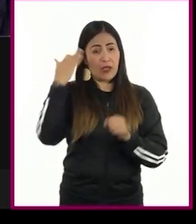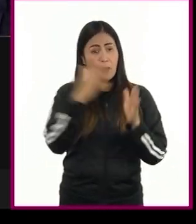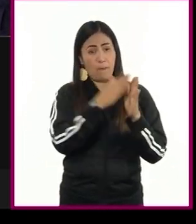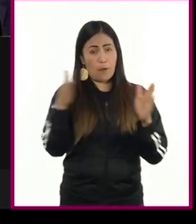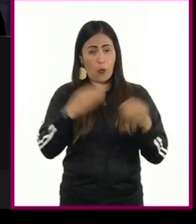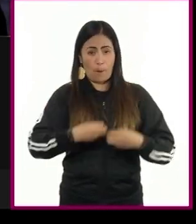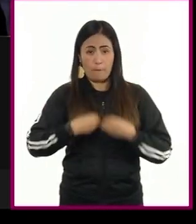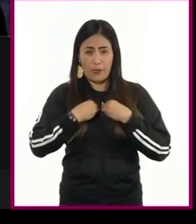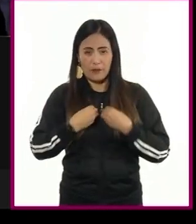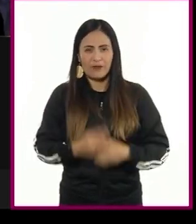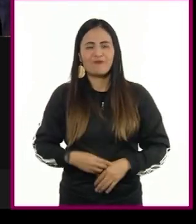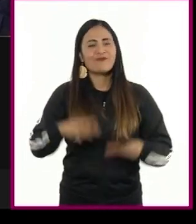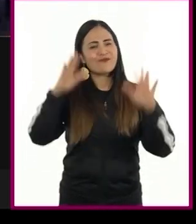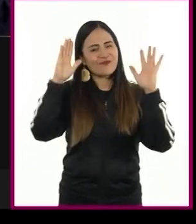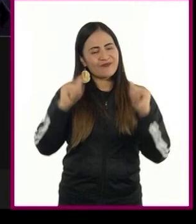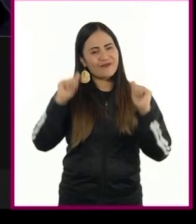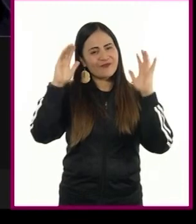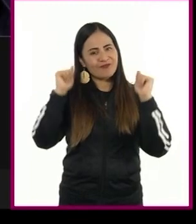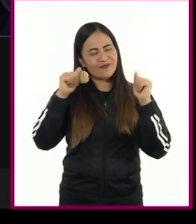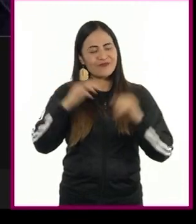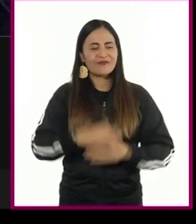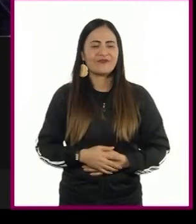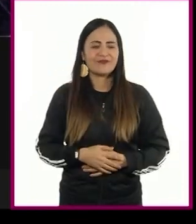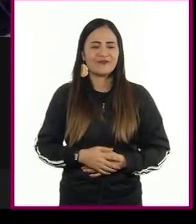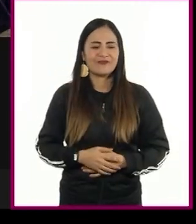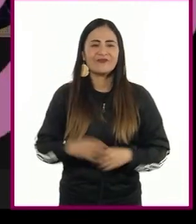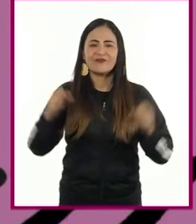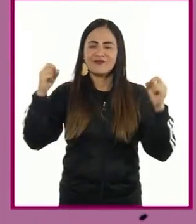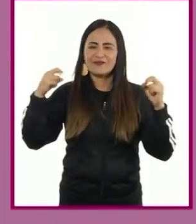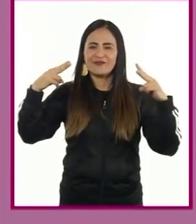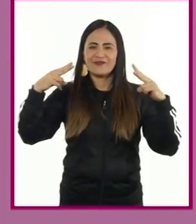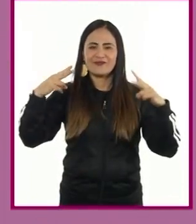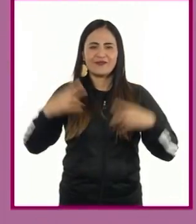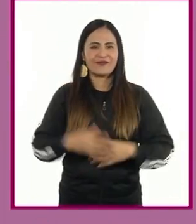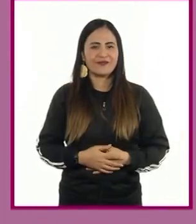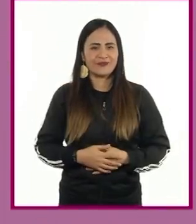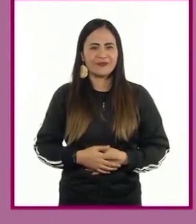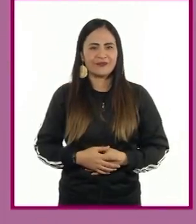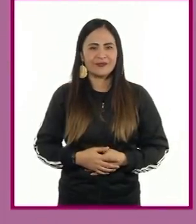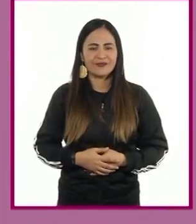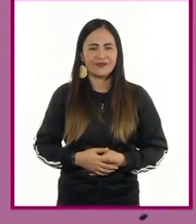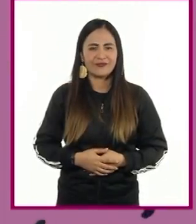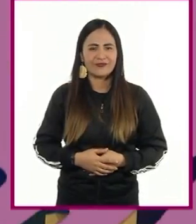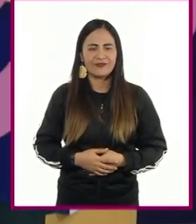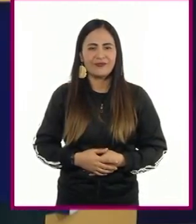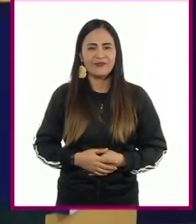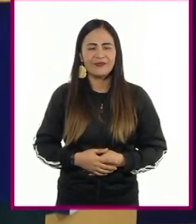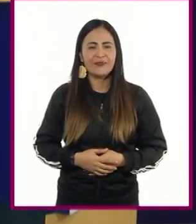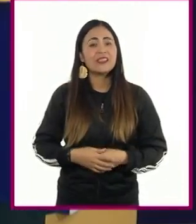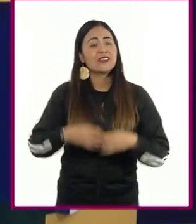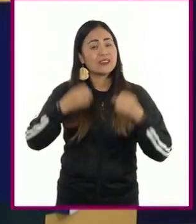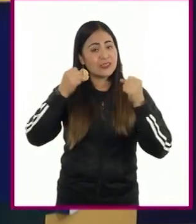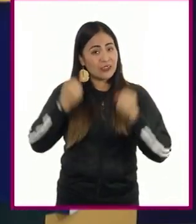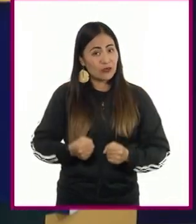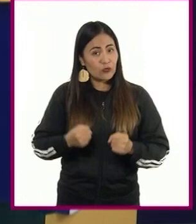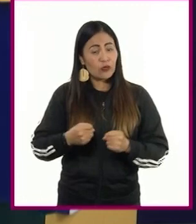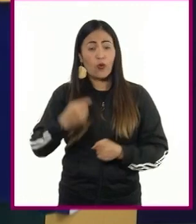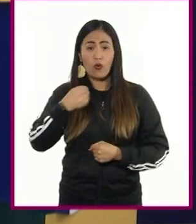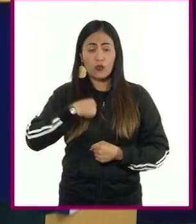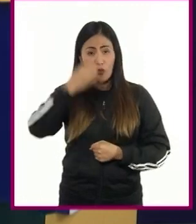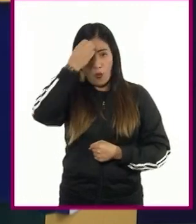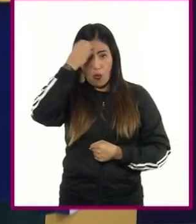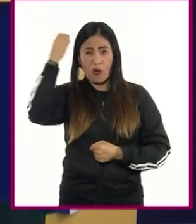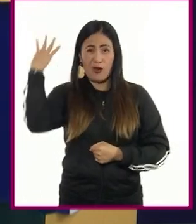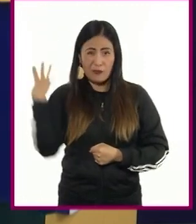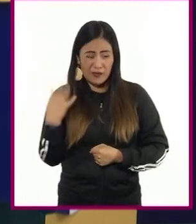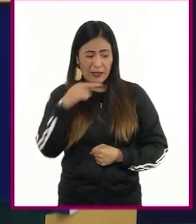Arrivederci. Hasta pronto, Luca Pacioli. Seguramente pensaron que había olvidado